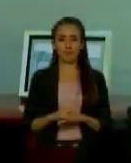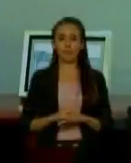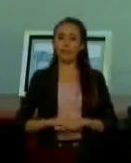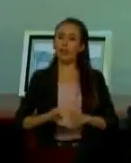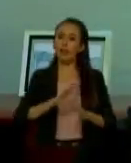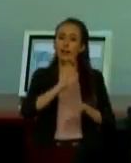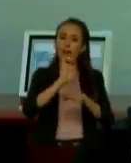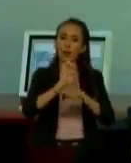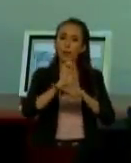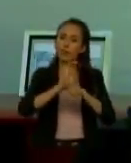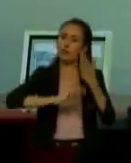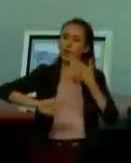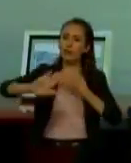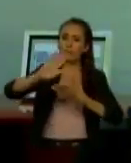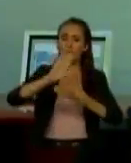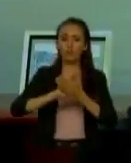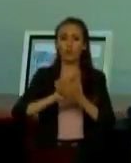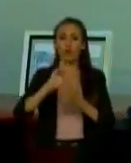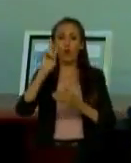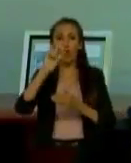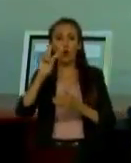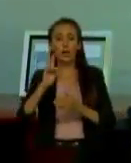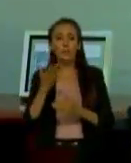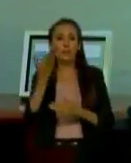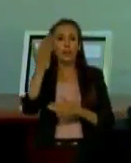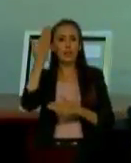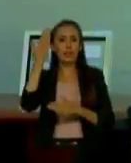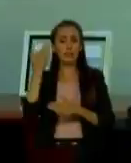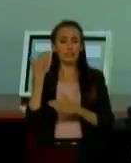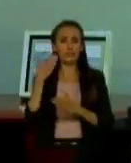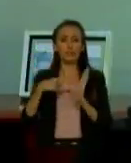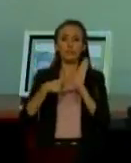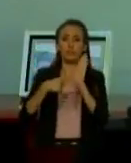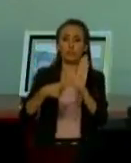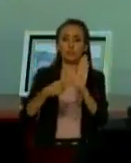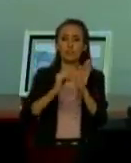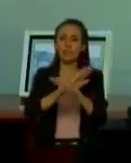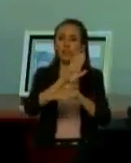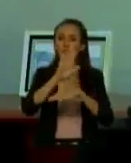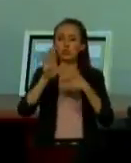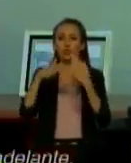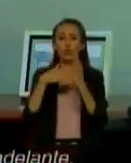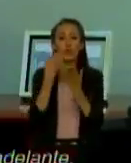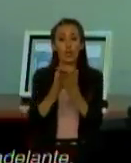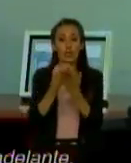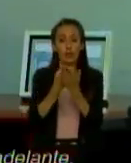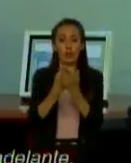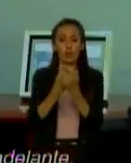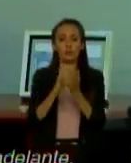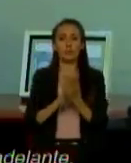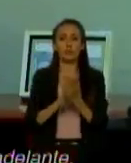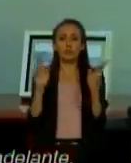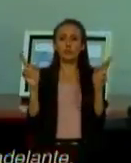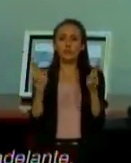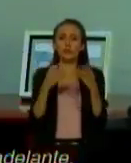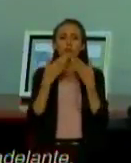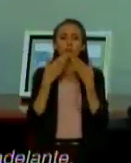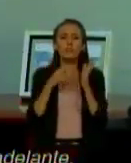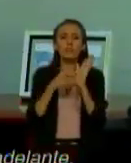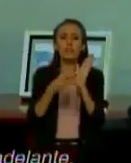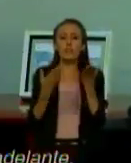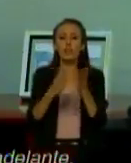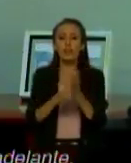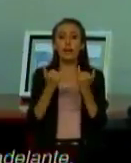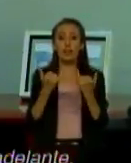Compatriotas queridos, el viernes pasado transparenté la situación económica del país. En resumen, este